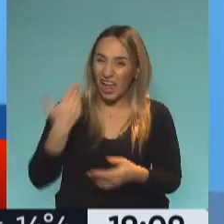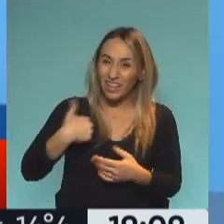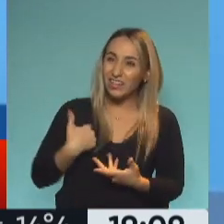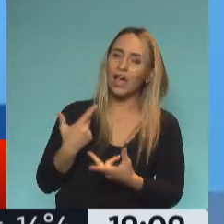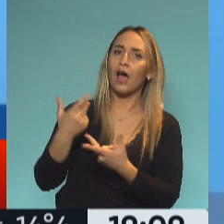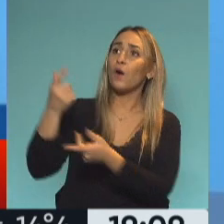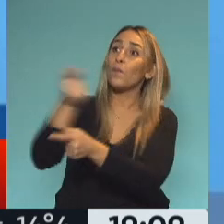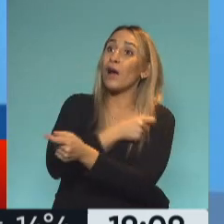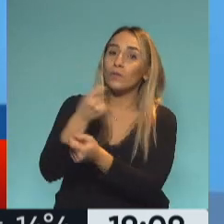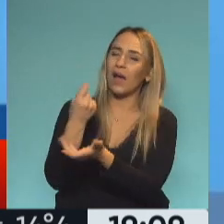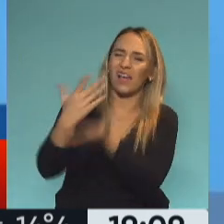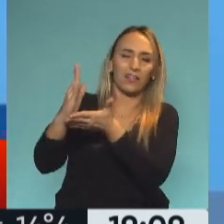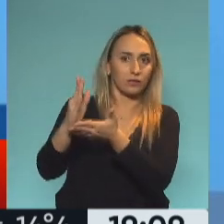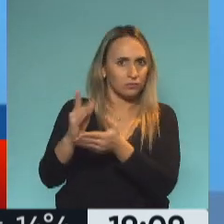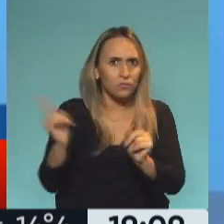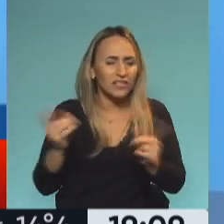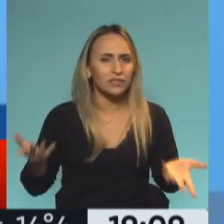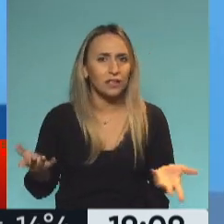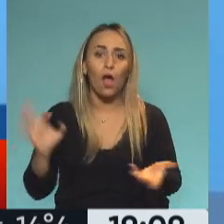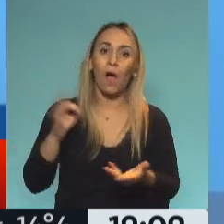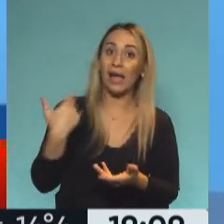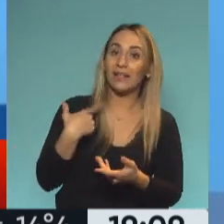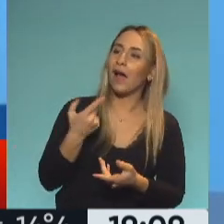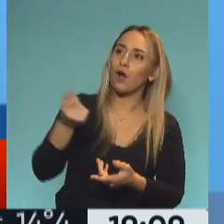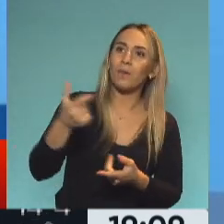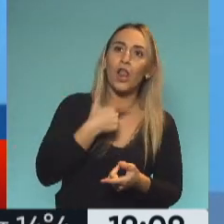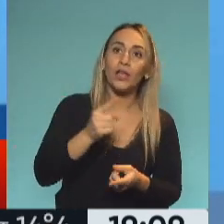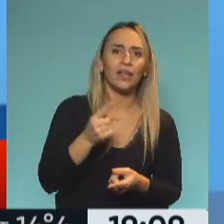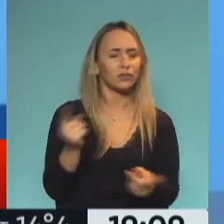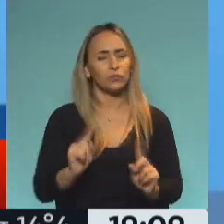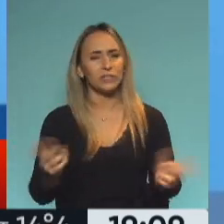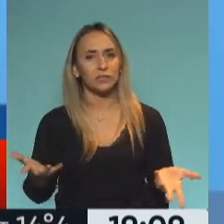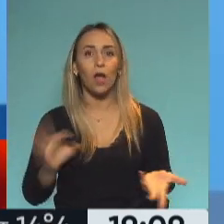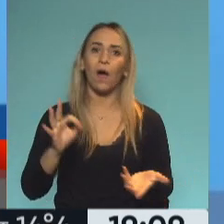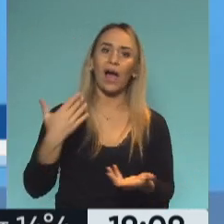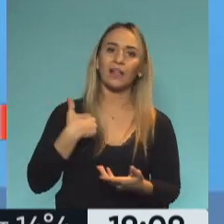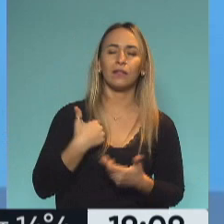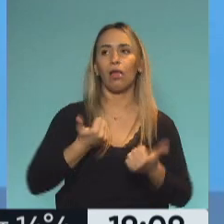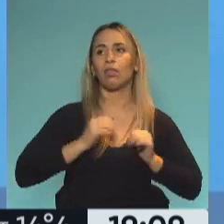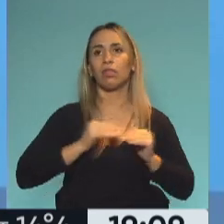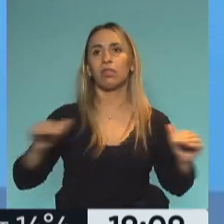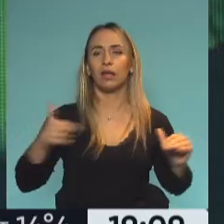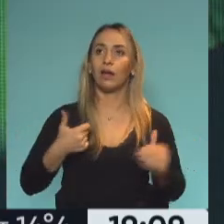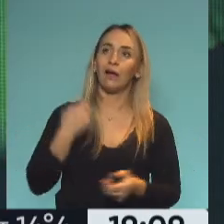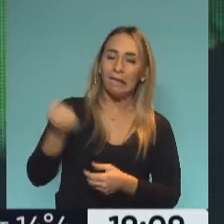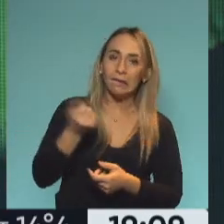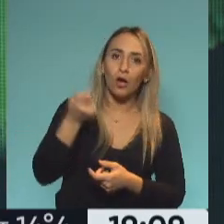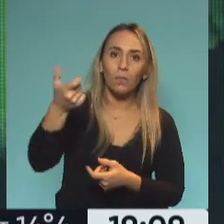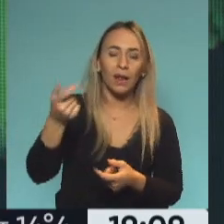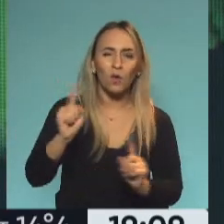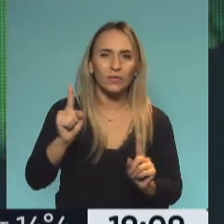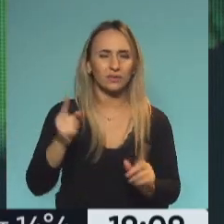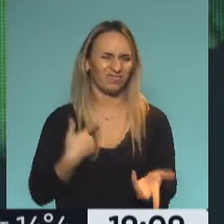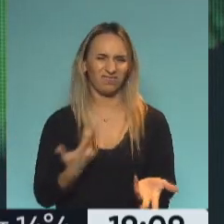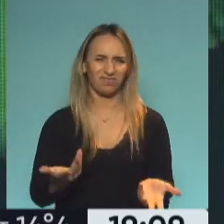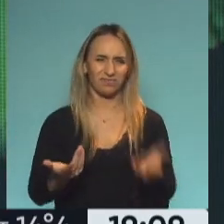que Argentina no quiera comprar Pfizer o que Argentina no esté trabajando para comprar la vacuna de Pfizer. Bueno, yo creo que dentro